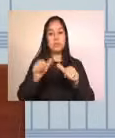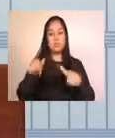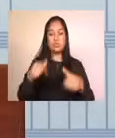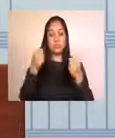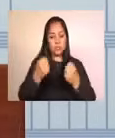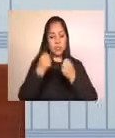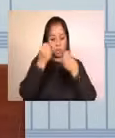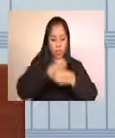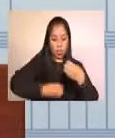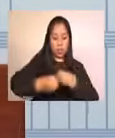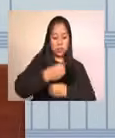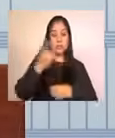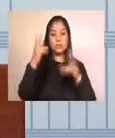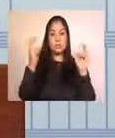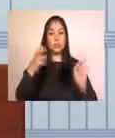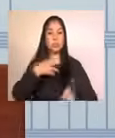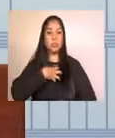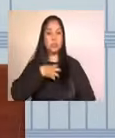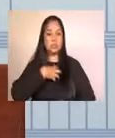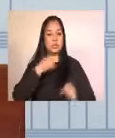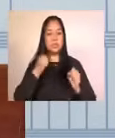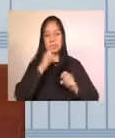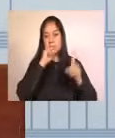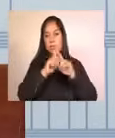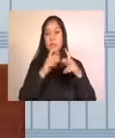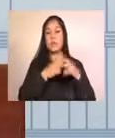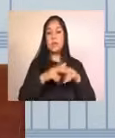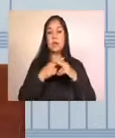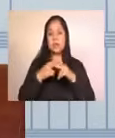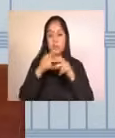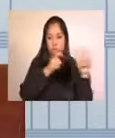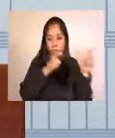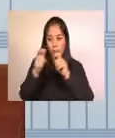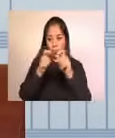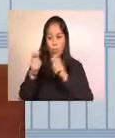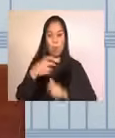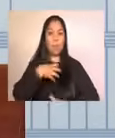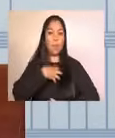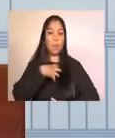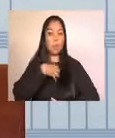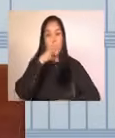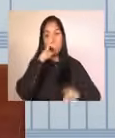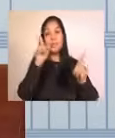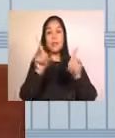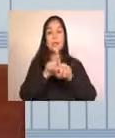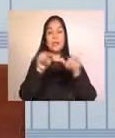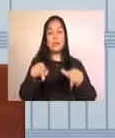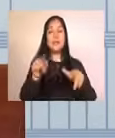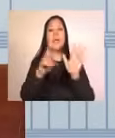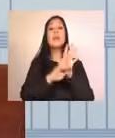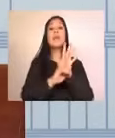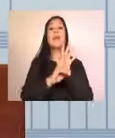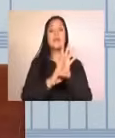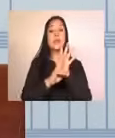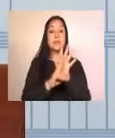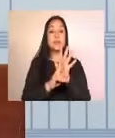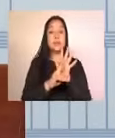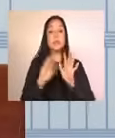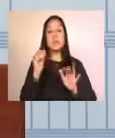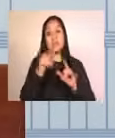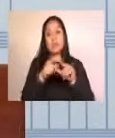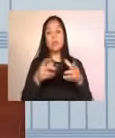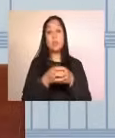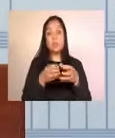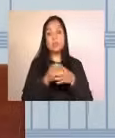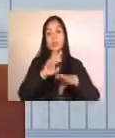oficinas de asuntos de probidad, los mecanismos de control interno y también pues hacer referencia que la Comisión